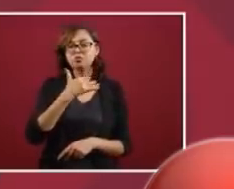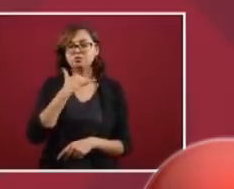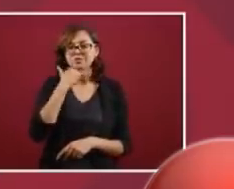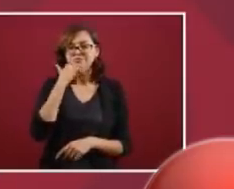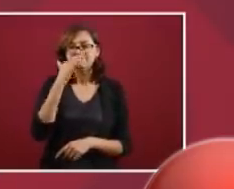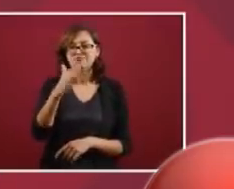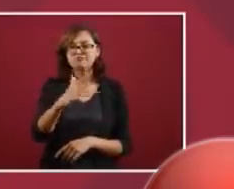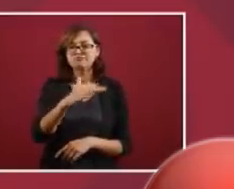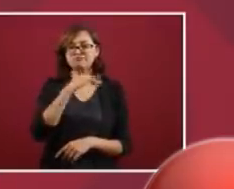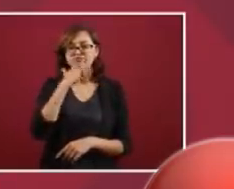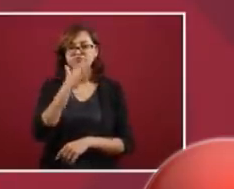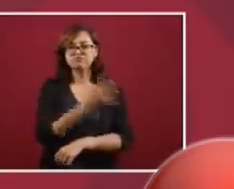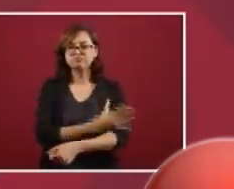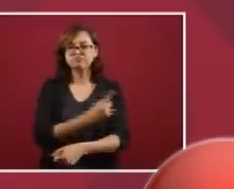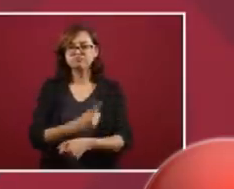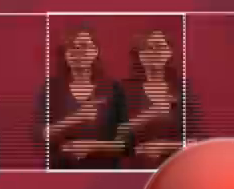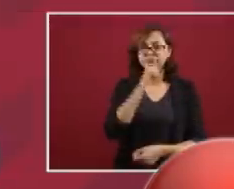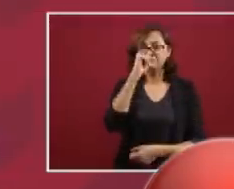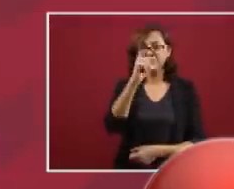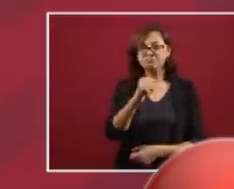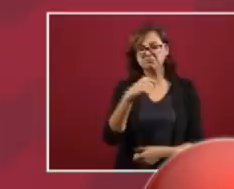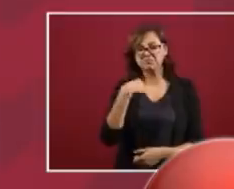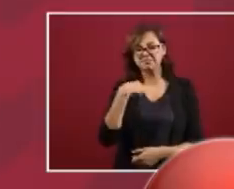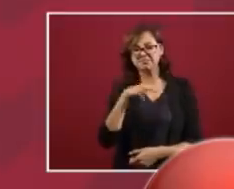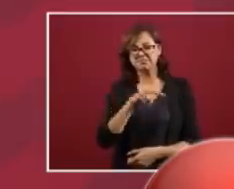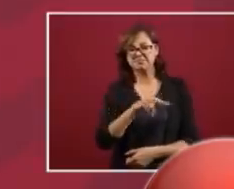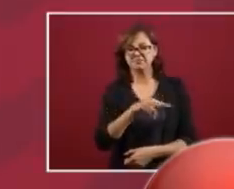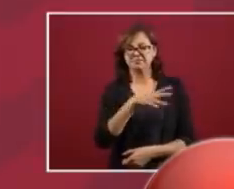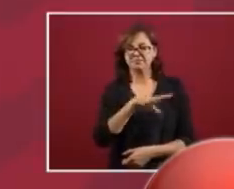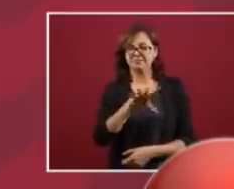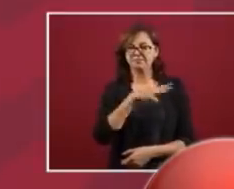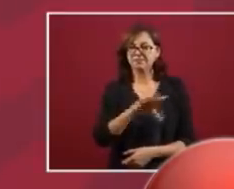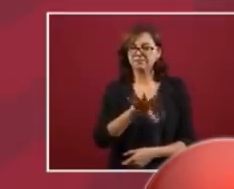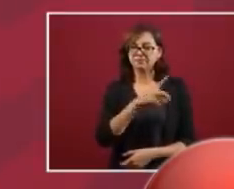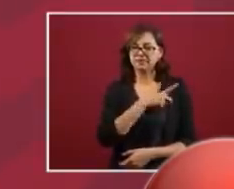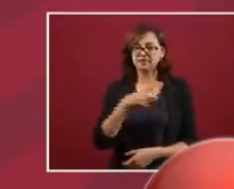nos actúen con honestidad. Esa es parte